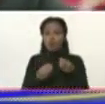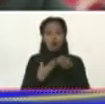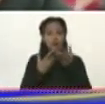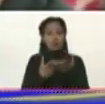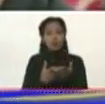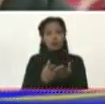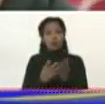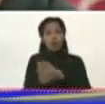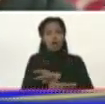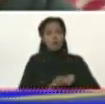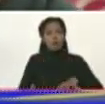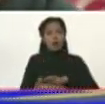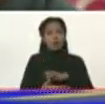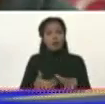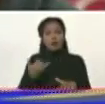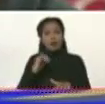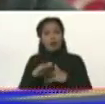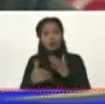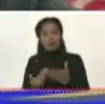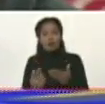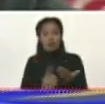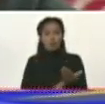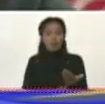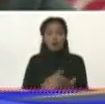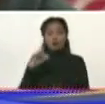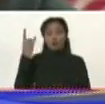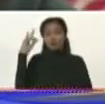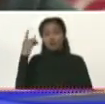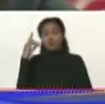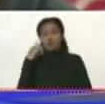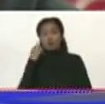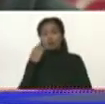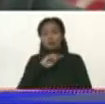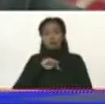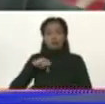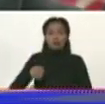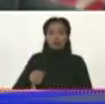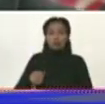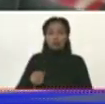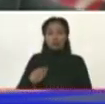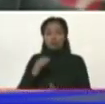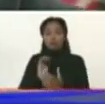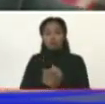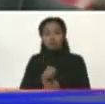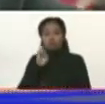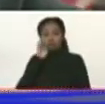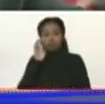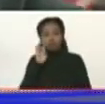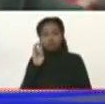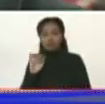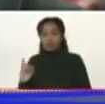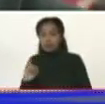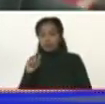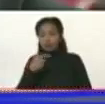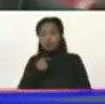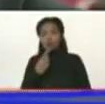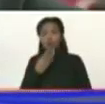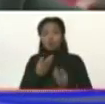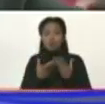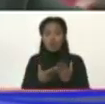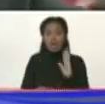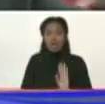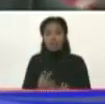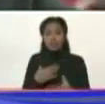lo que está pasando con el hermano pueblo de Bolivia y con nuestro camarada Evo, y además que usted habló de algo